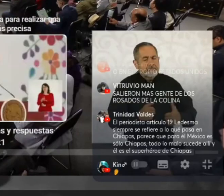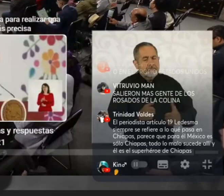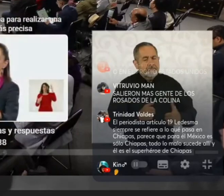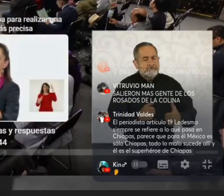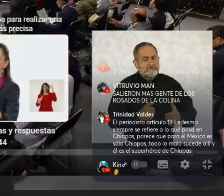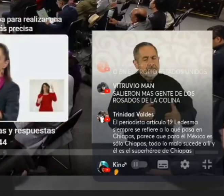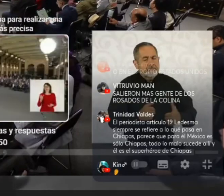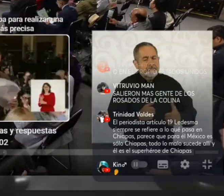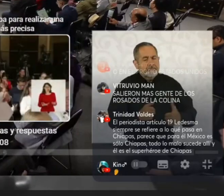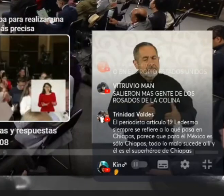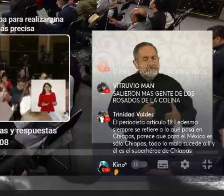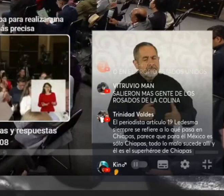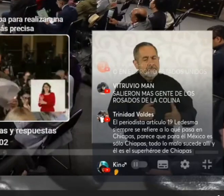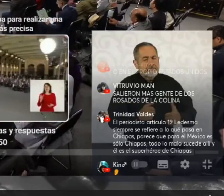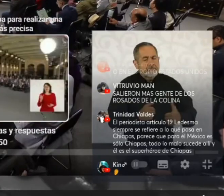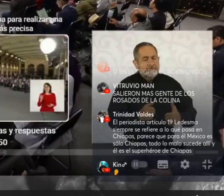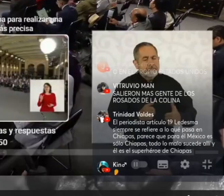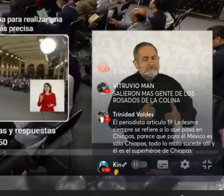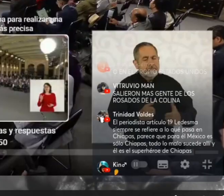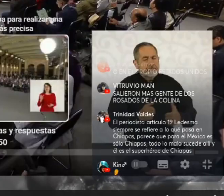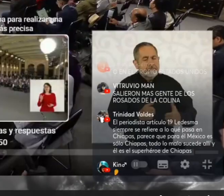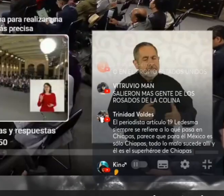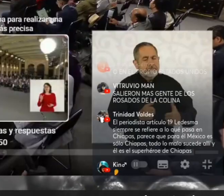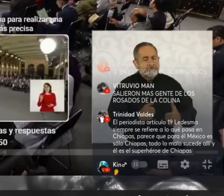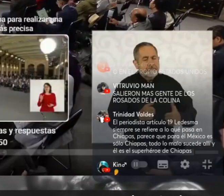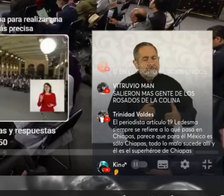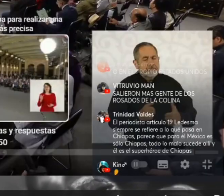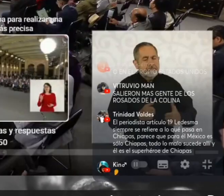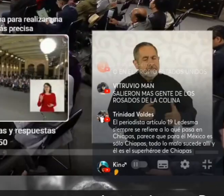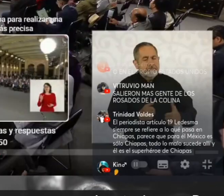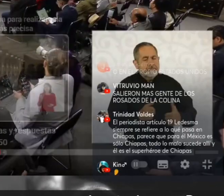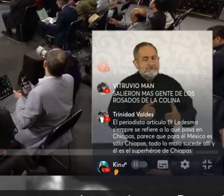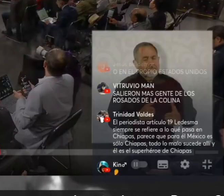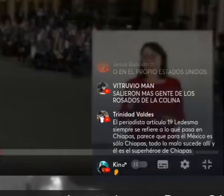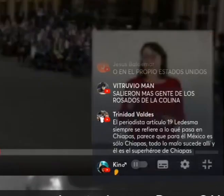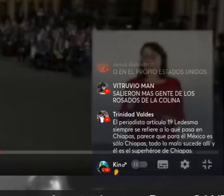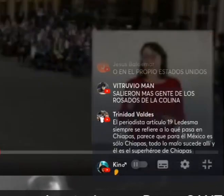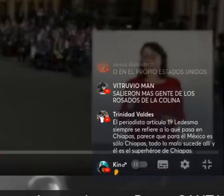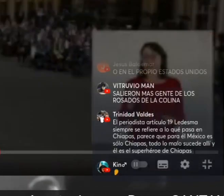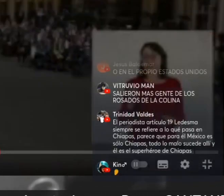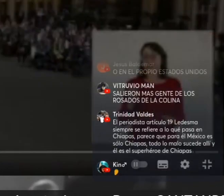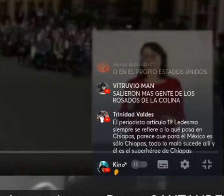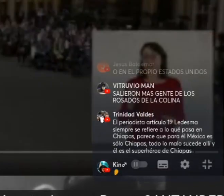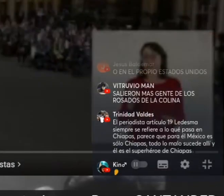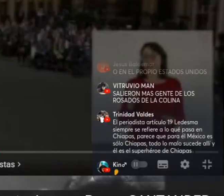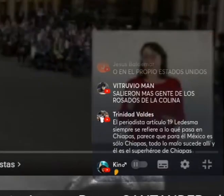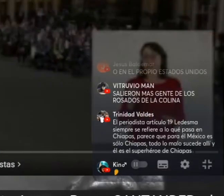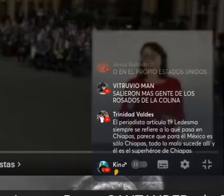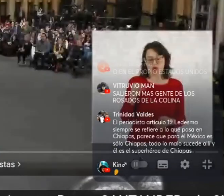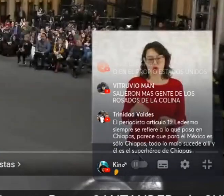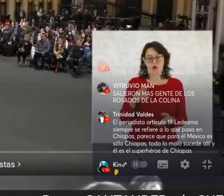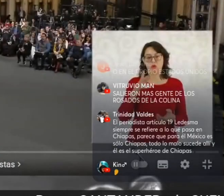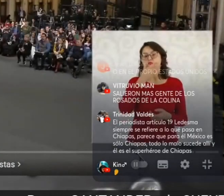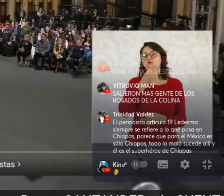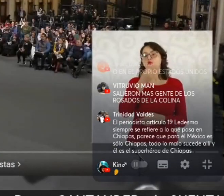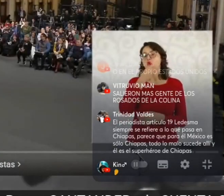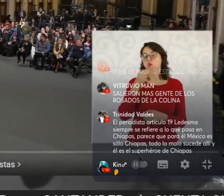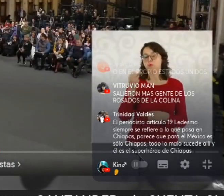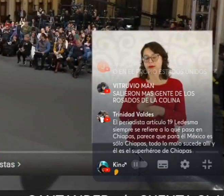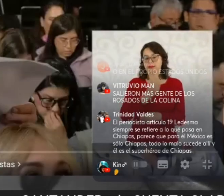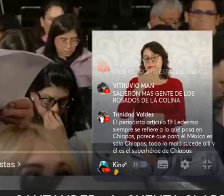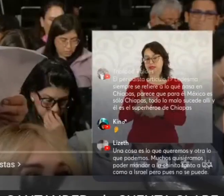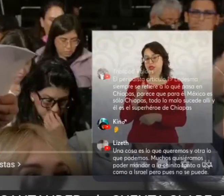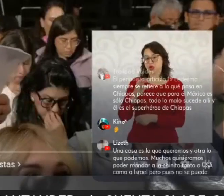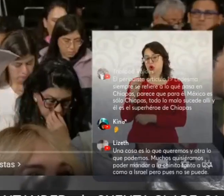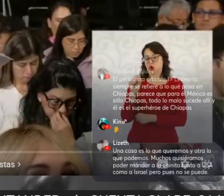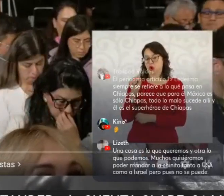Y va aquí, creo que es minutos. Creo que está por acá. Denme chance, vamos a colocarlo. Licenciado José Fernando